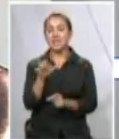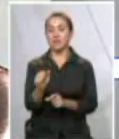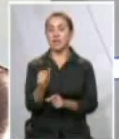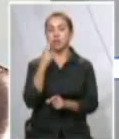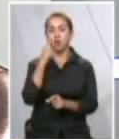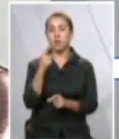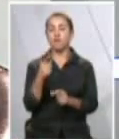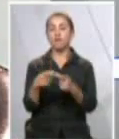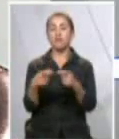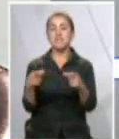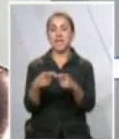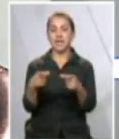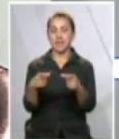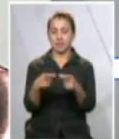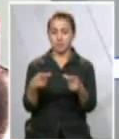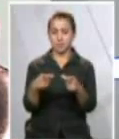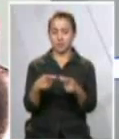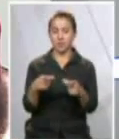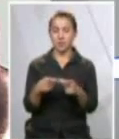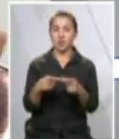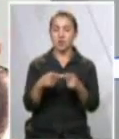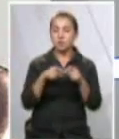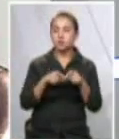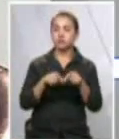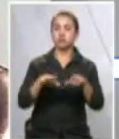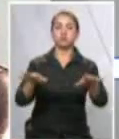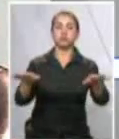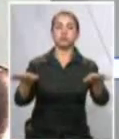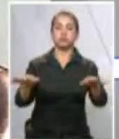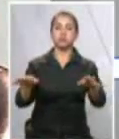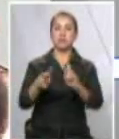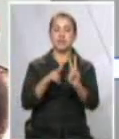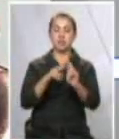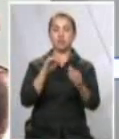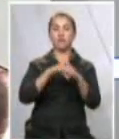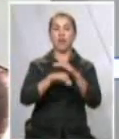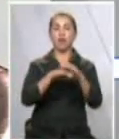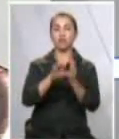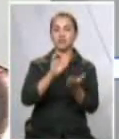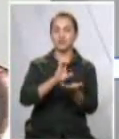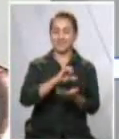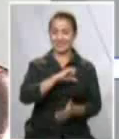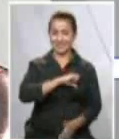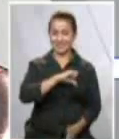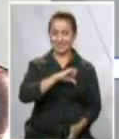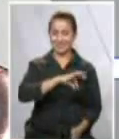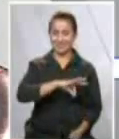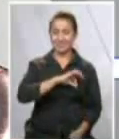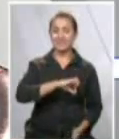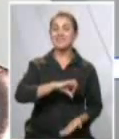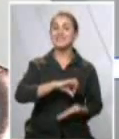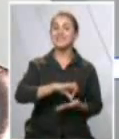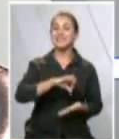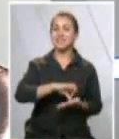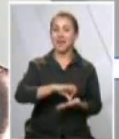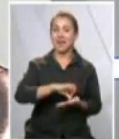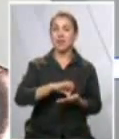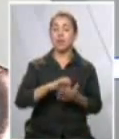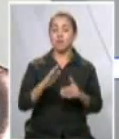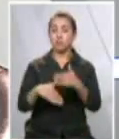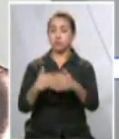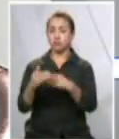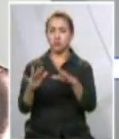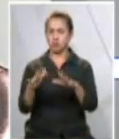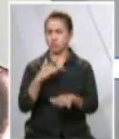billetes. El identificador de billetes que se distribuyó masivamente, que hizo el Banco Central, funcionó también esa tecnología que es